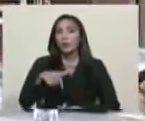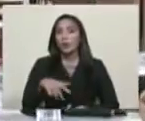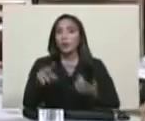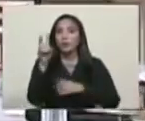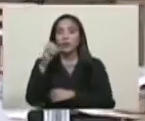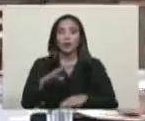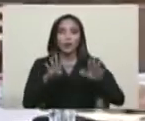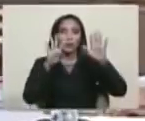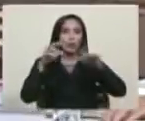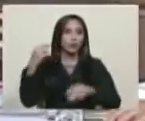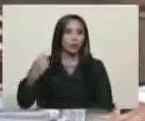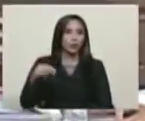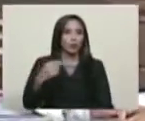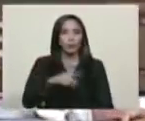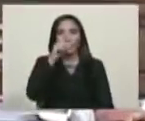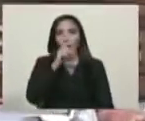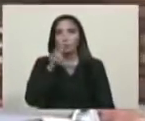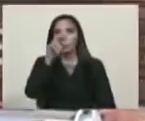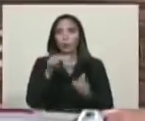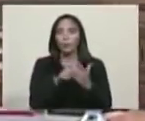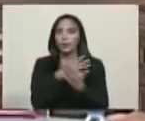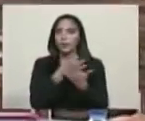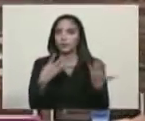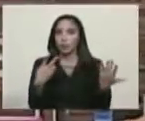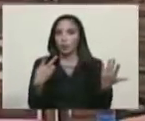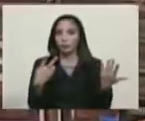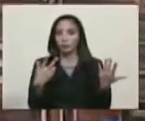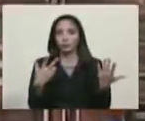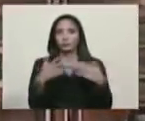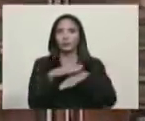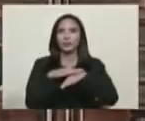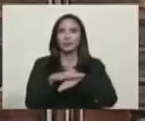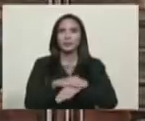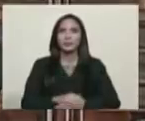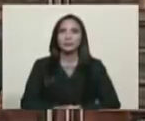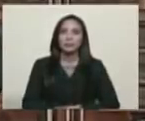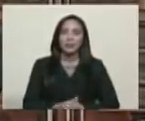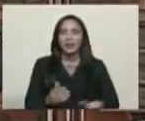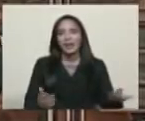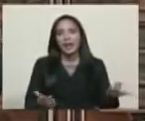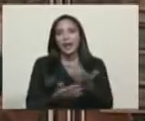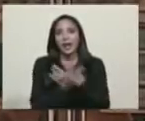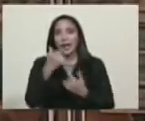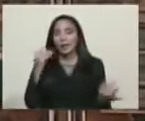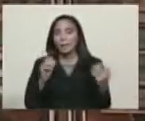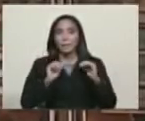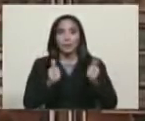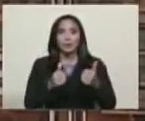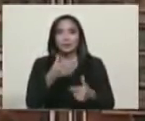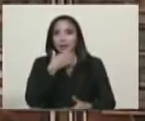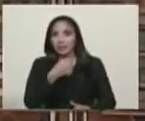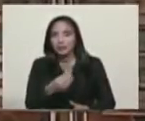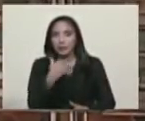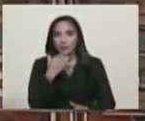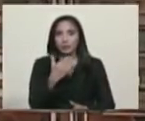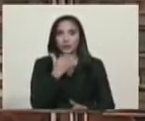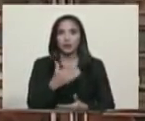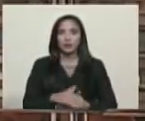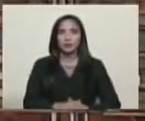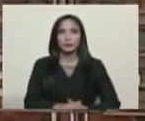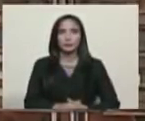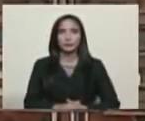de noviembre de este año 2018. Ya estamos entrando de frente a las Navidades,